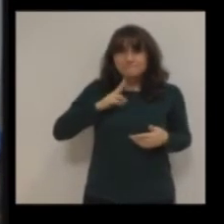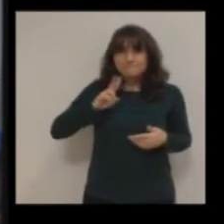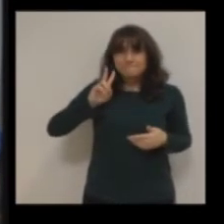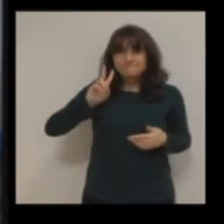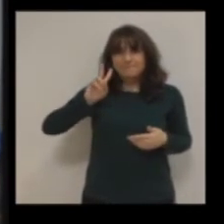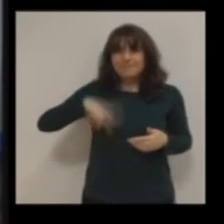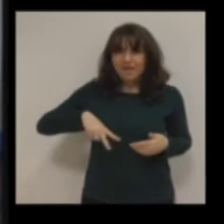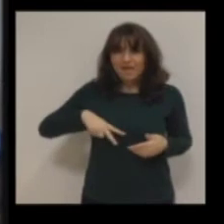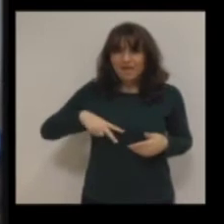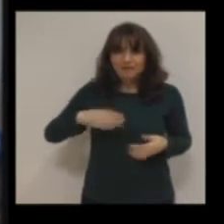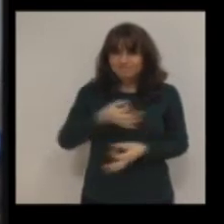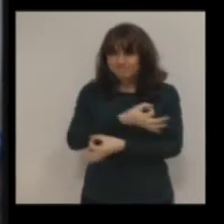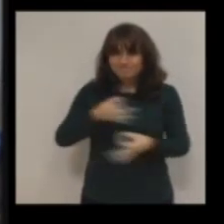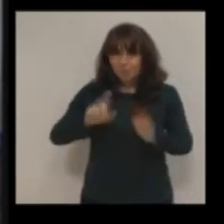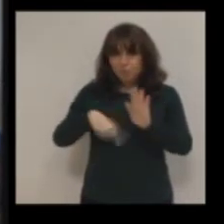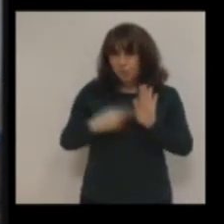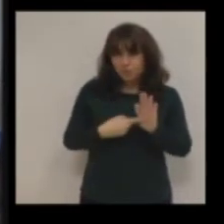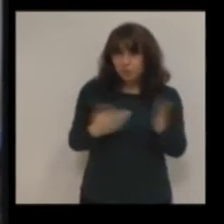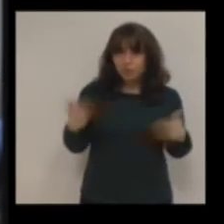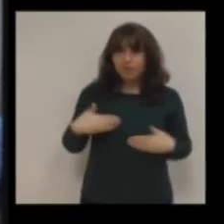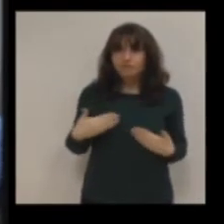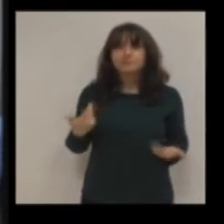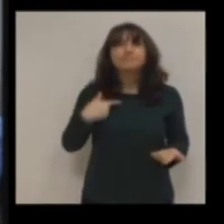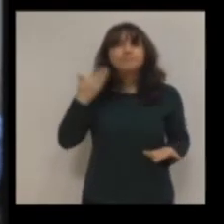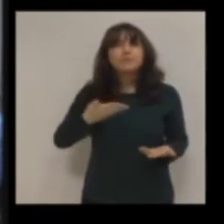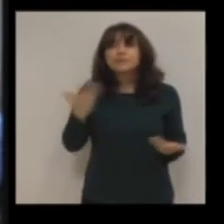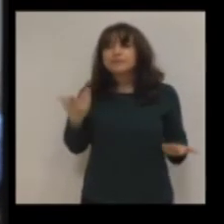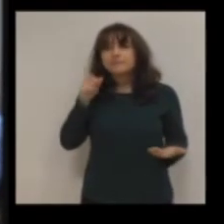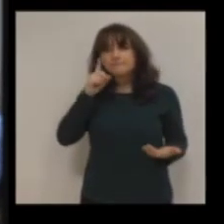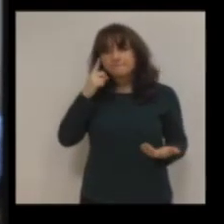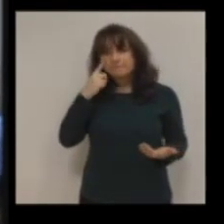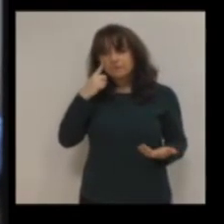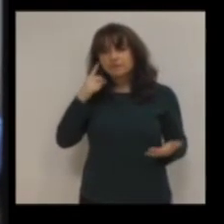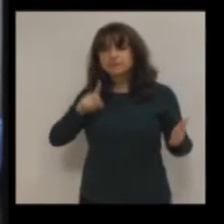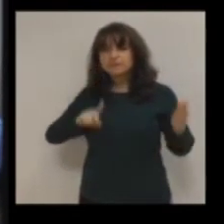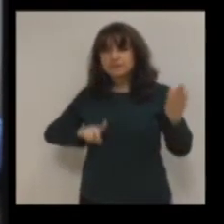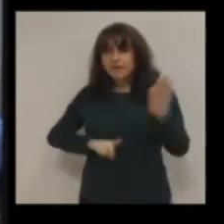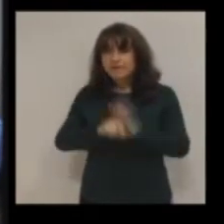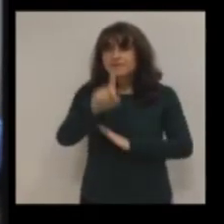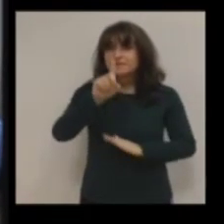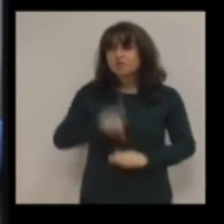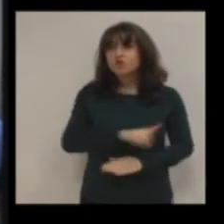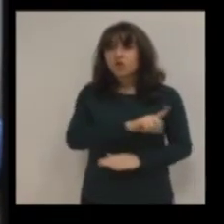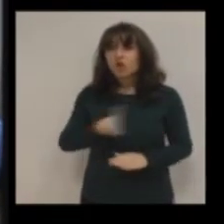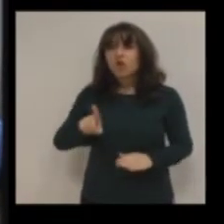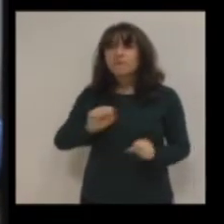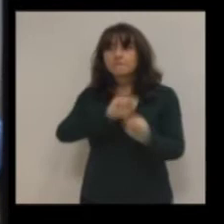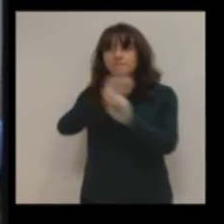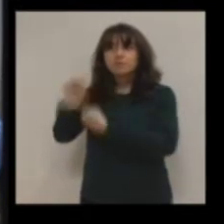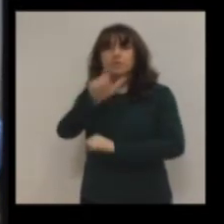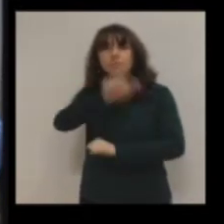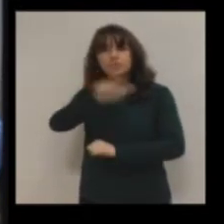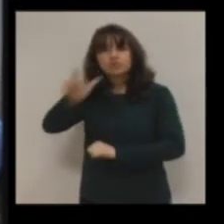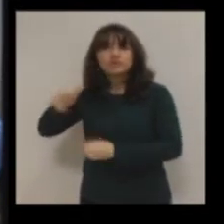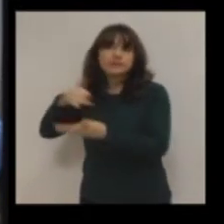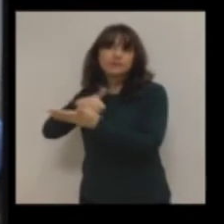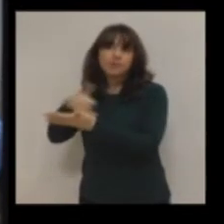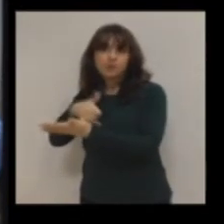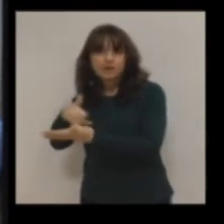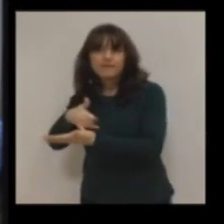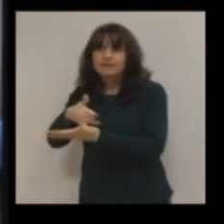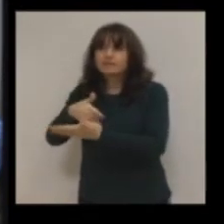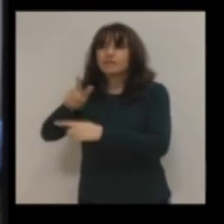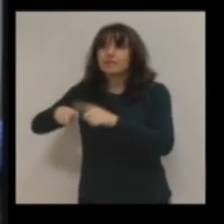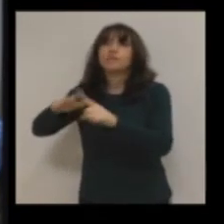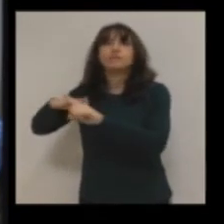creo que lo importante es ver si se avanza o no se avanza en la protección de las personas que se encuentran vulnerables en un momento